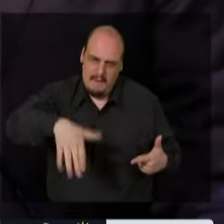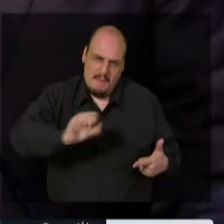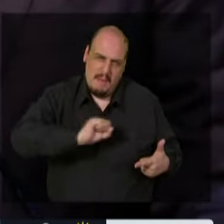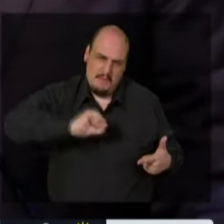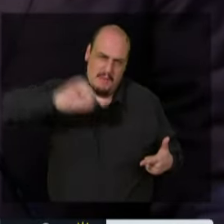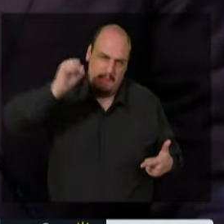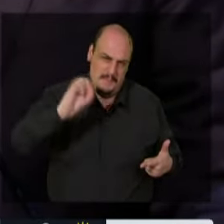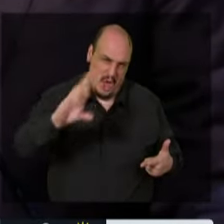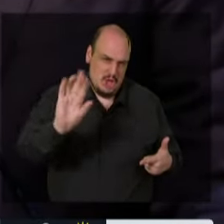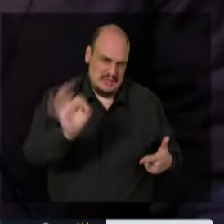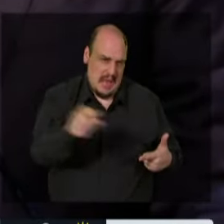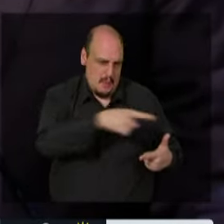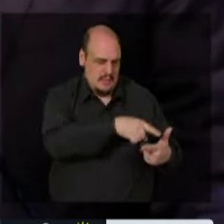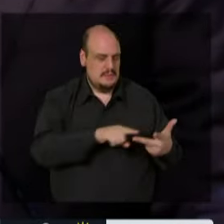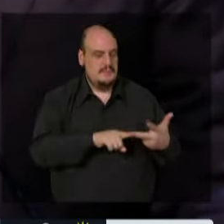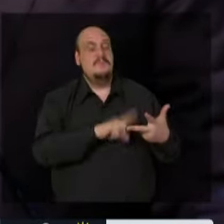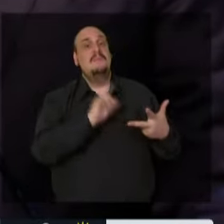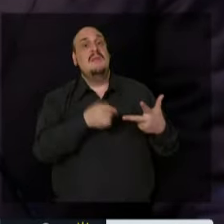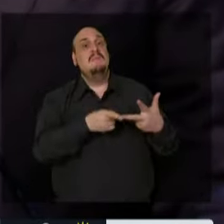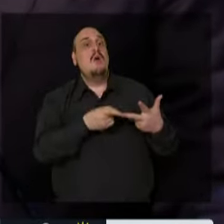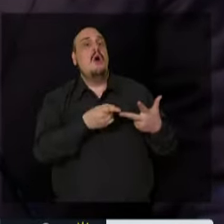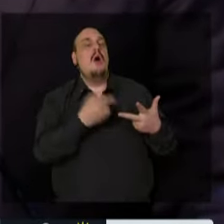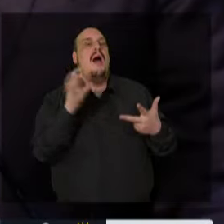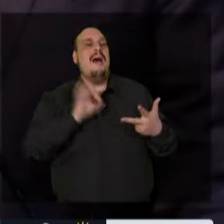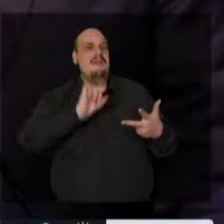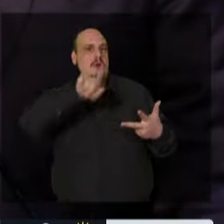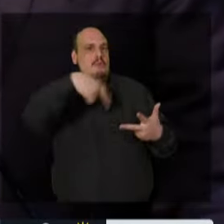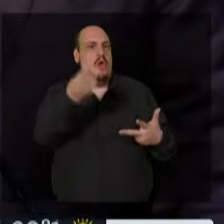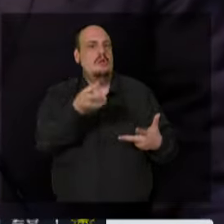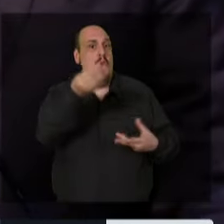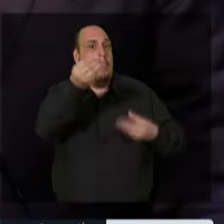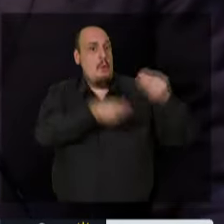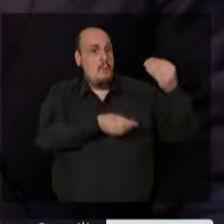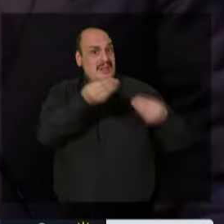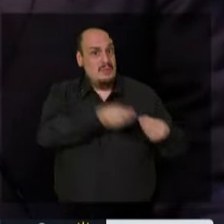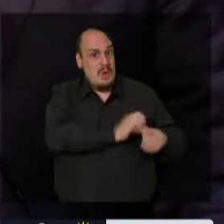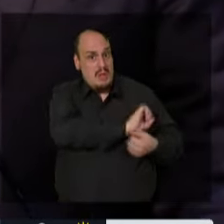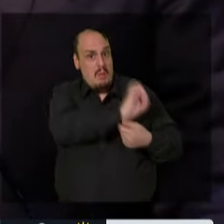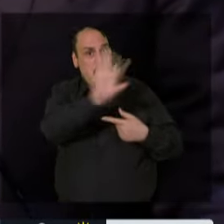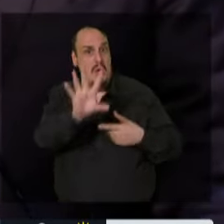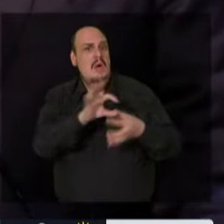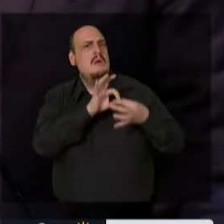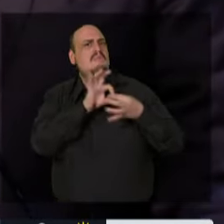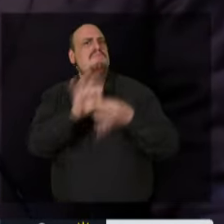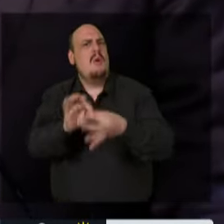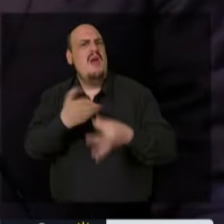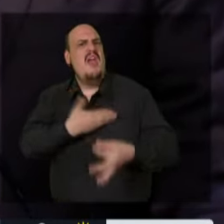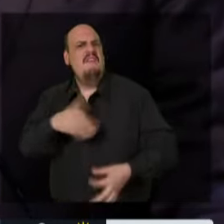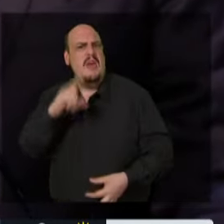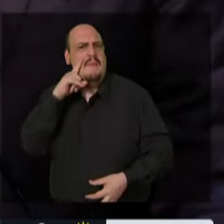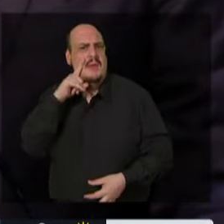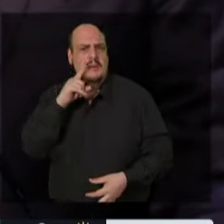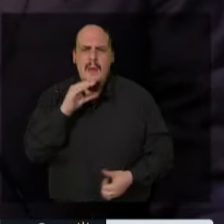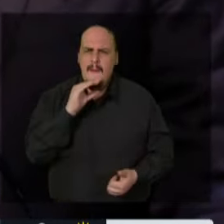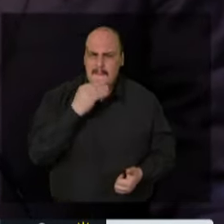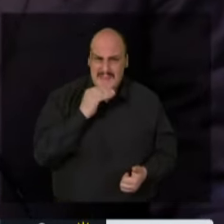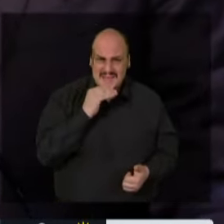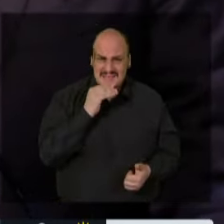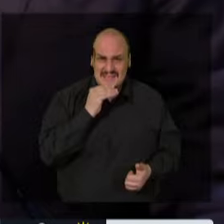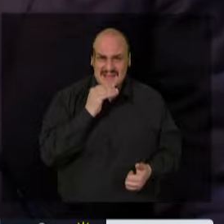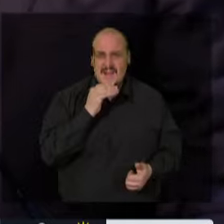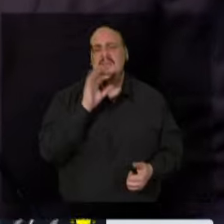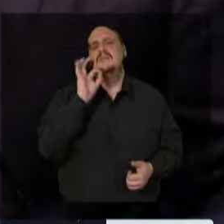La tercera, que el presupuesto que mandó para el año que viene ya lo ató al Fondo Monetario. Es decir, Massa ya afirmó que